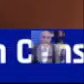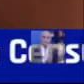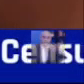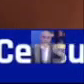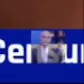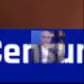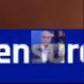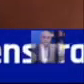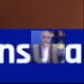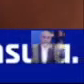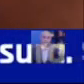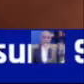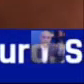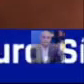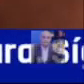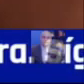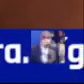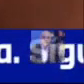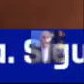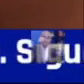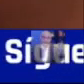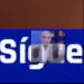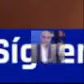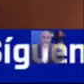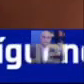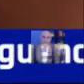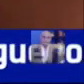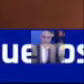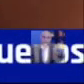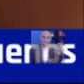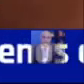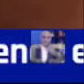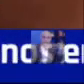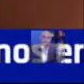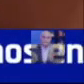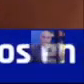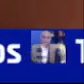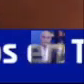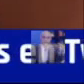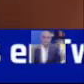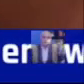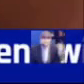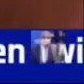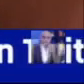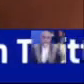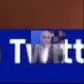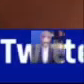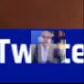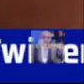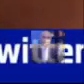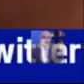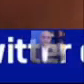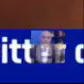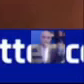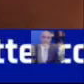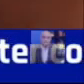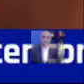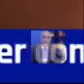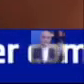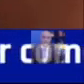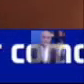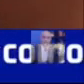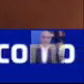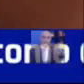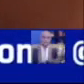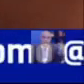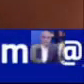con menos talento de este país, el cuñado del mal llamado o bien llamado carnicero de